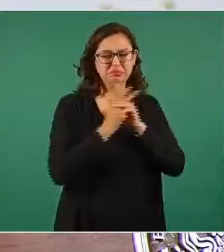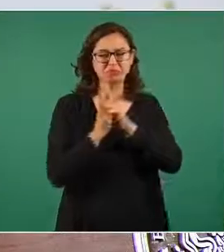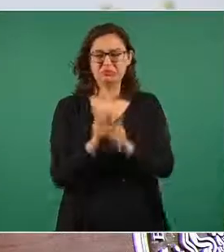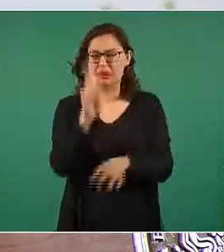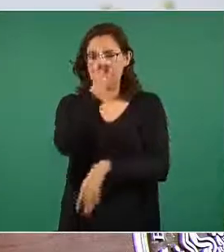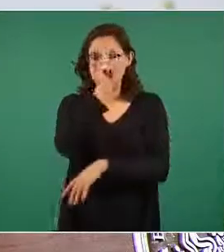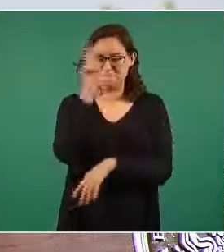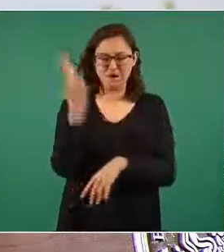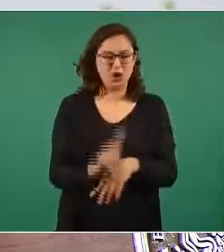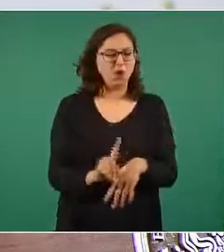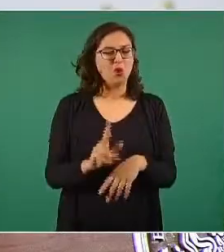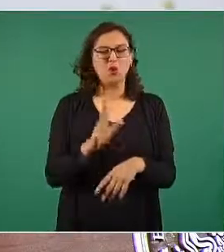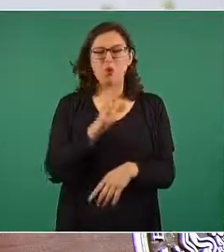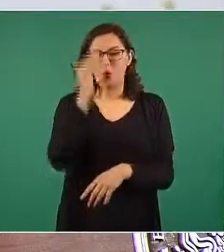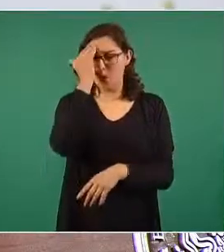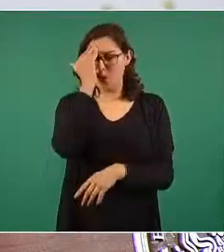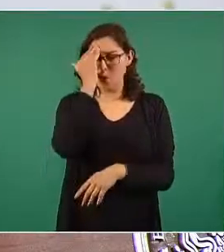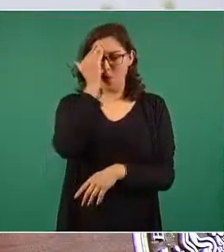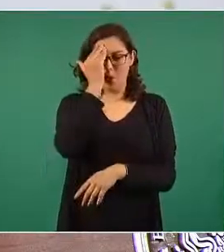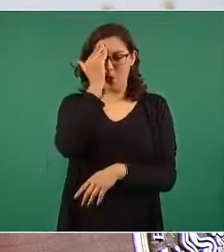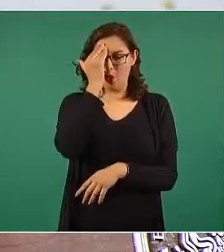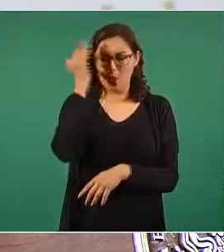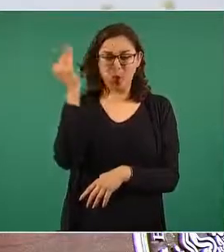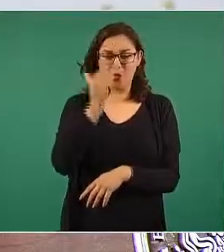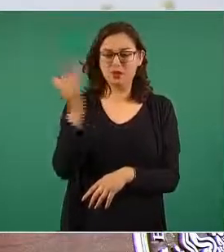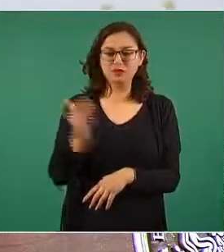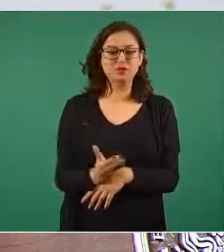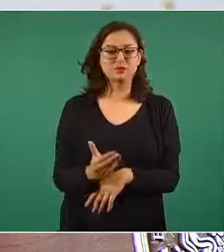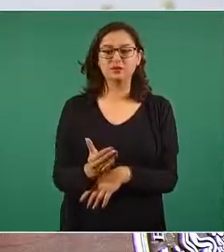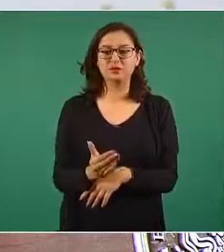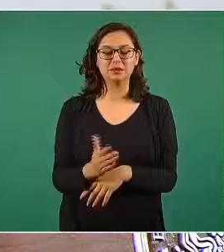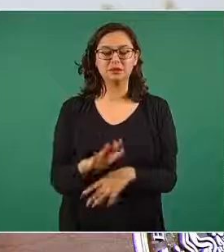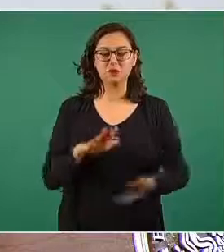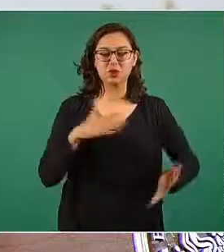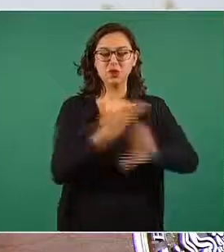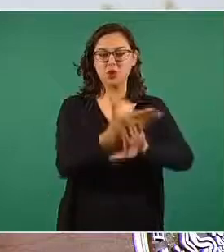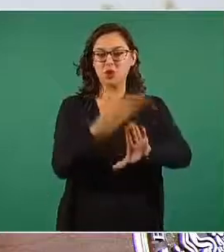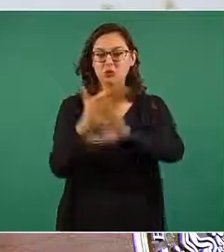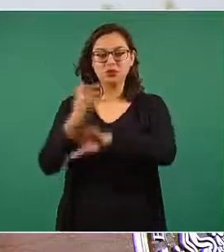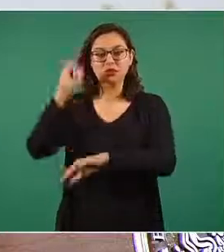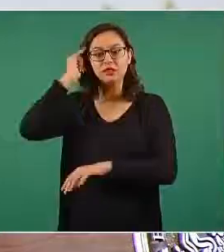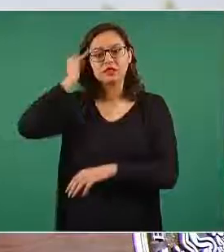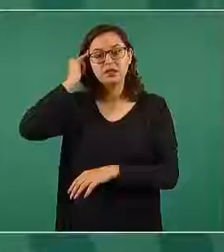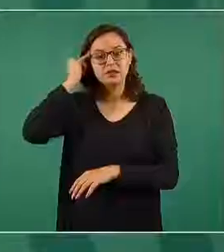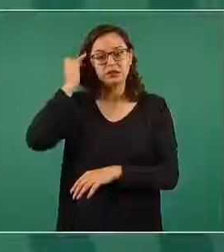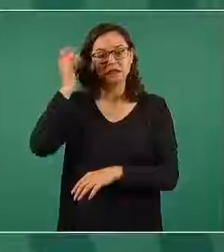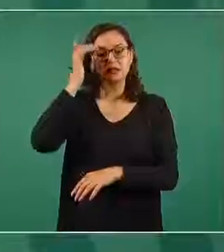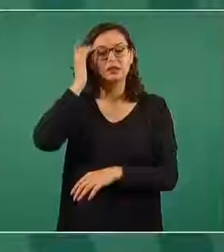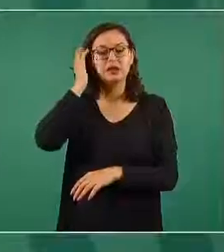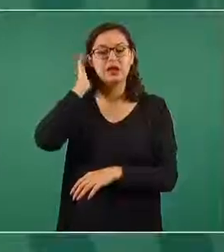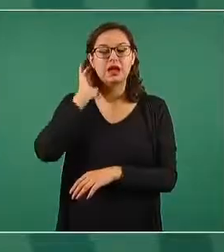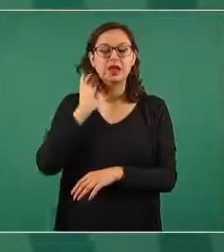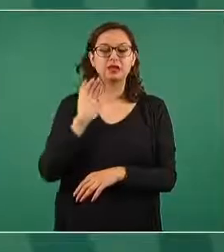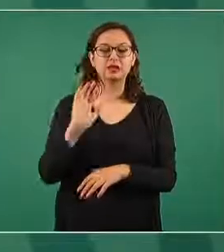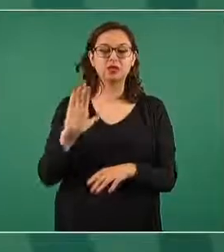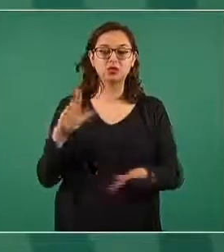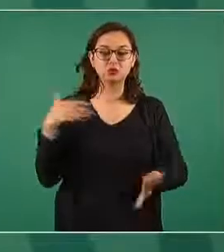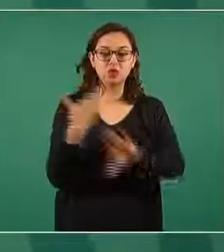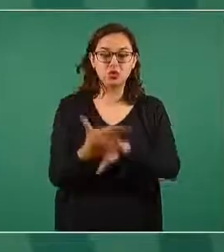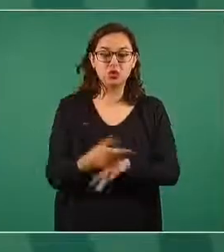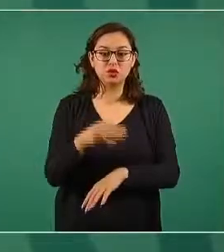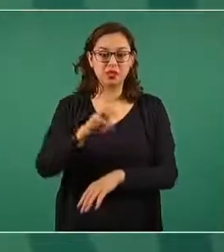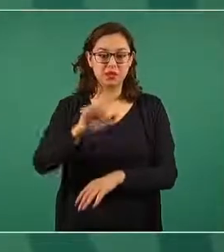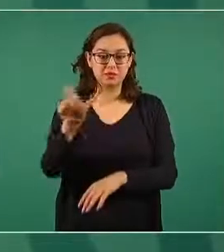que significó la conquista, sobre todo a la